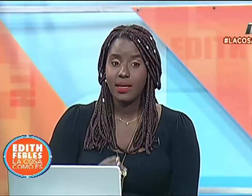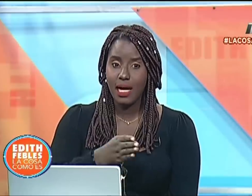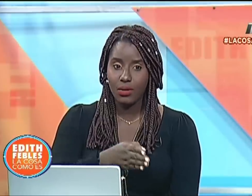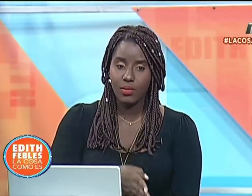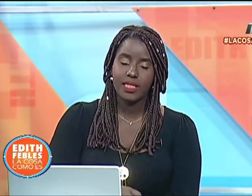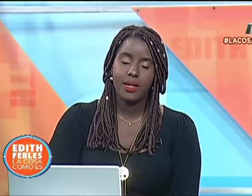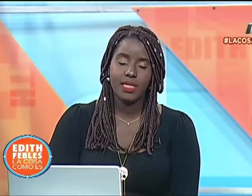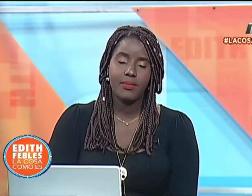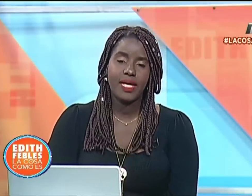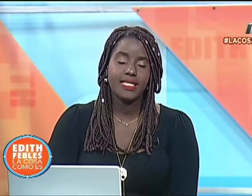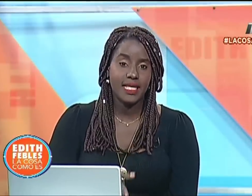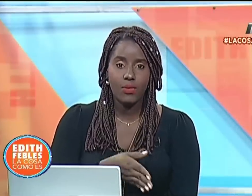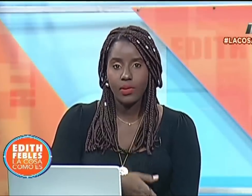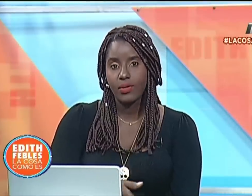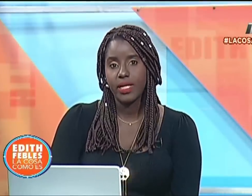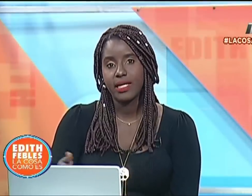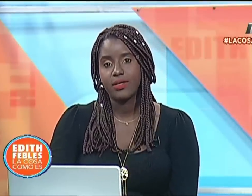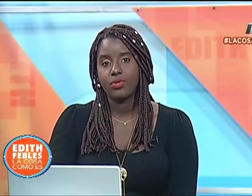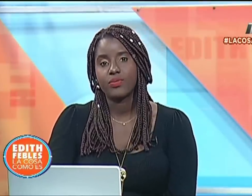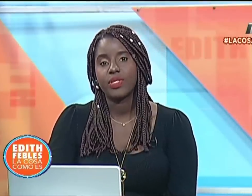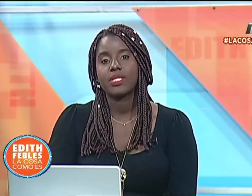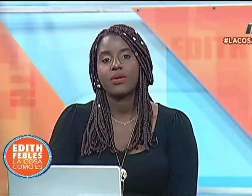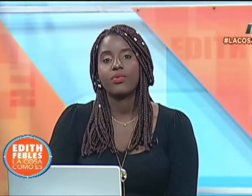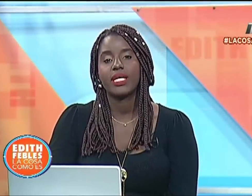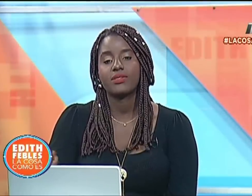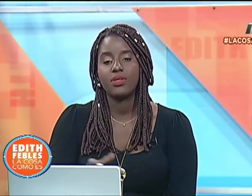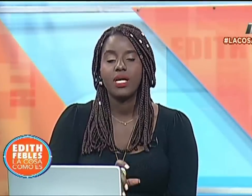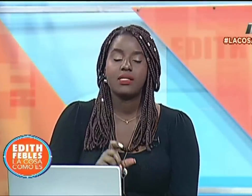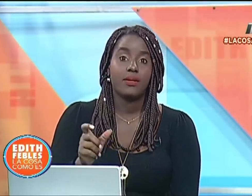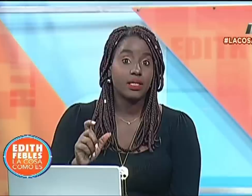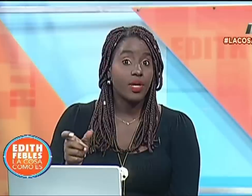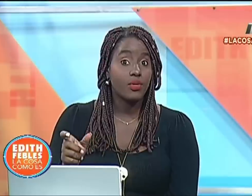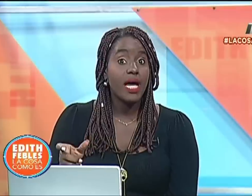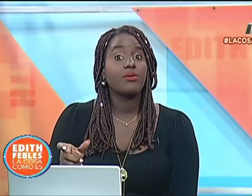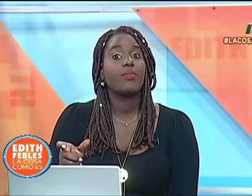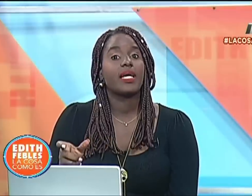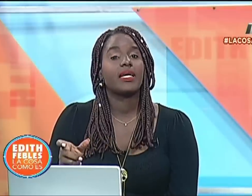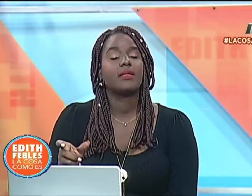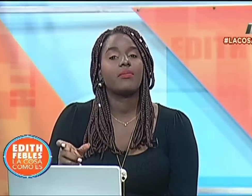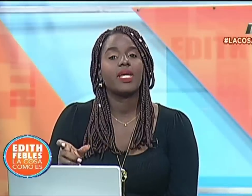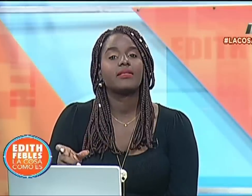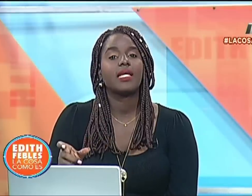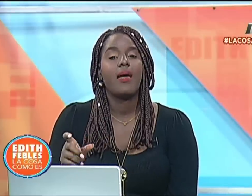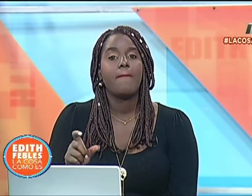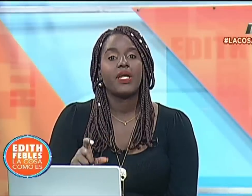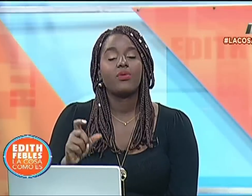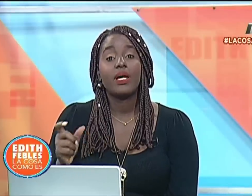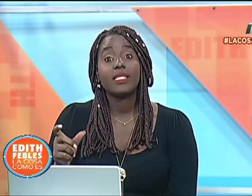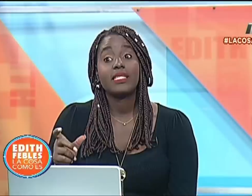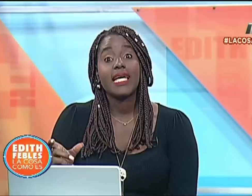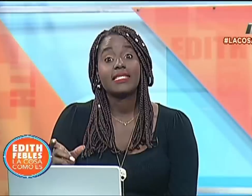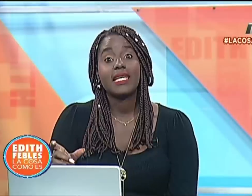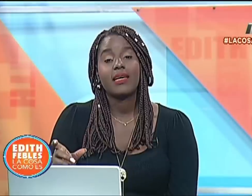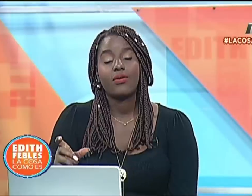entra automáticamente en vigencia, de acuerdo a lo que he leído en los medios de comunicación, se va a tomar un año para que entre en vigencia, pero una